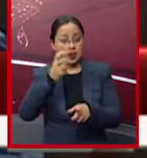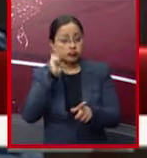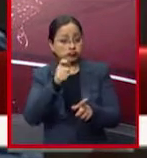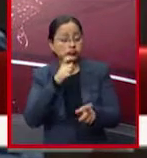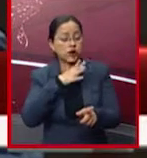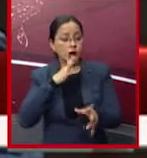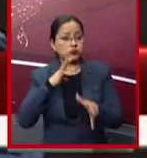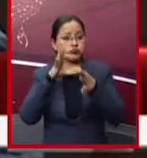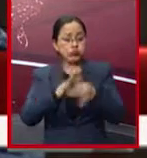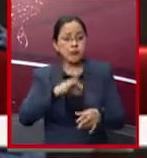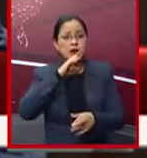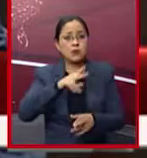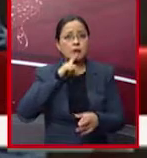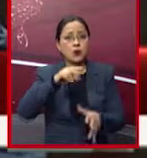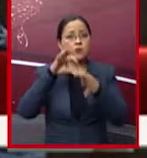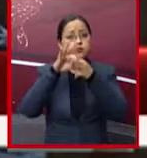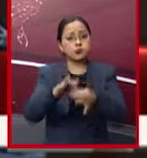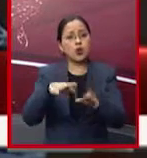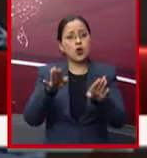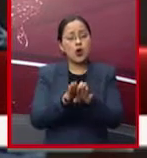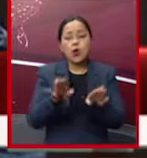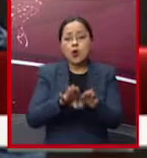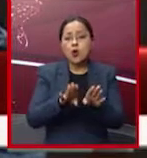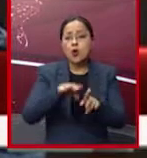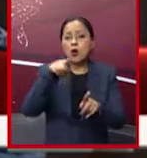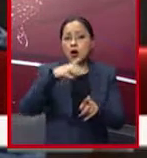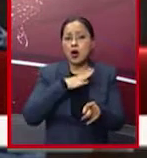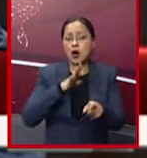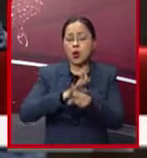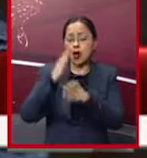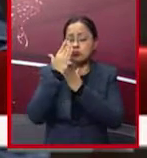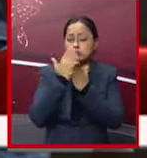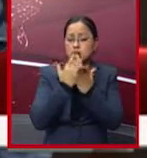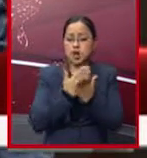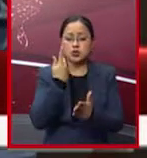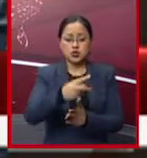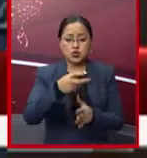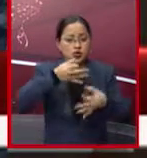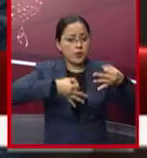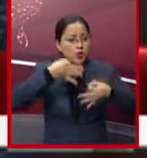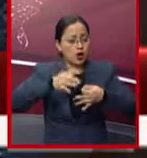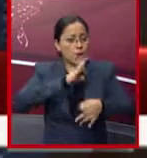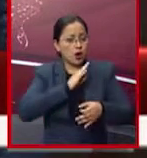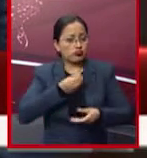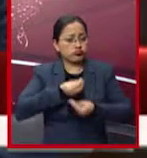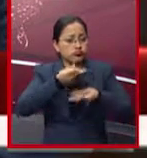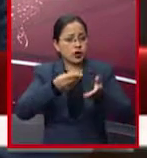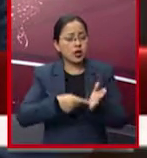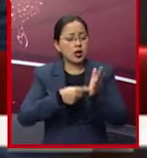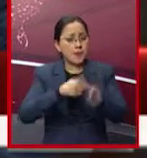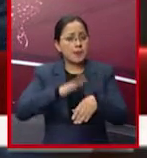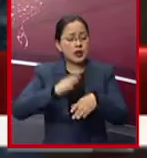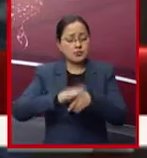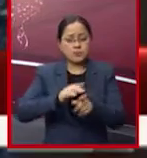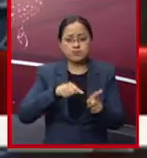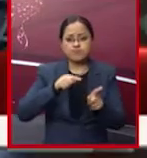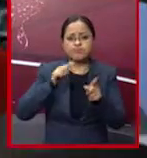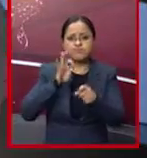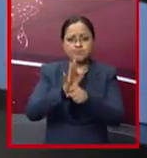una estabilidad y congruencia en los criterios que emita el tribunal y se fortalece el profesionalismo del mismo.